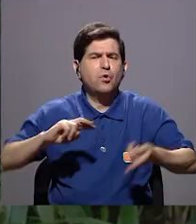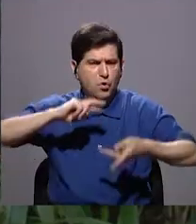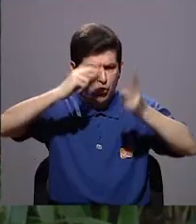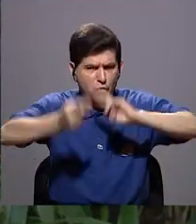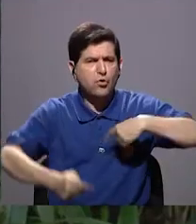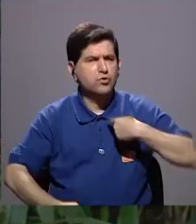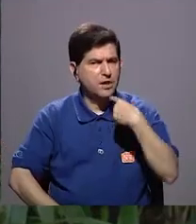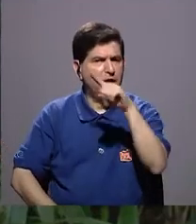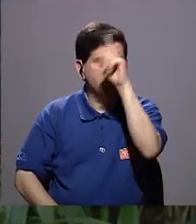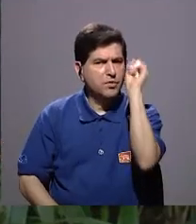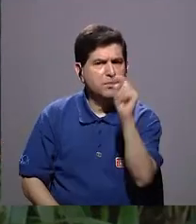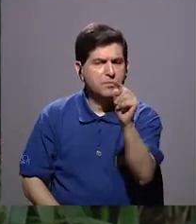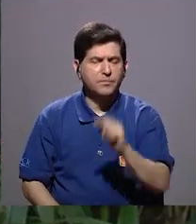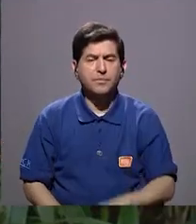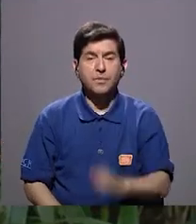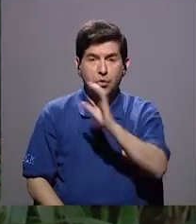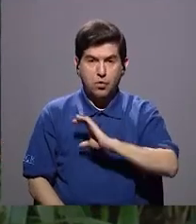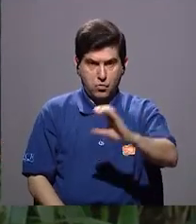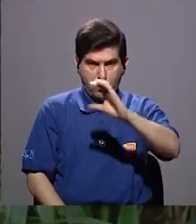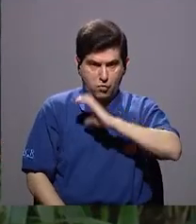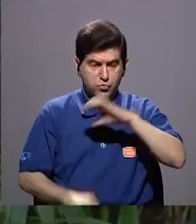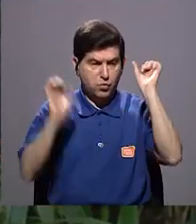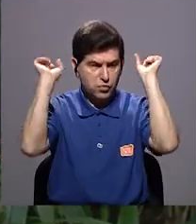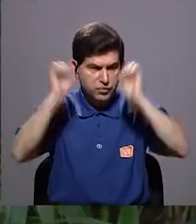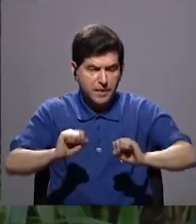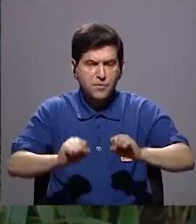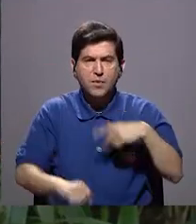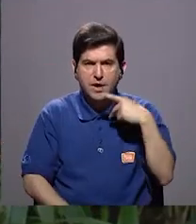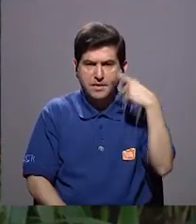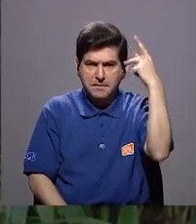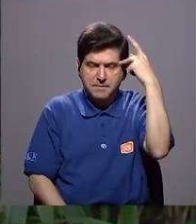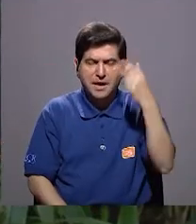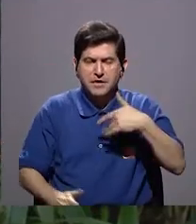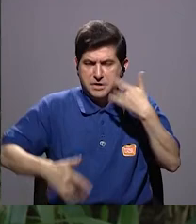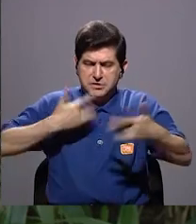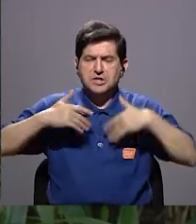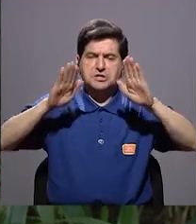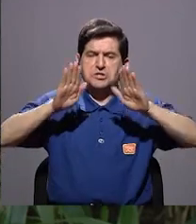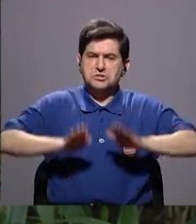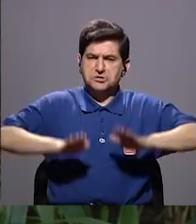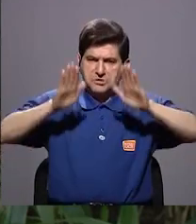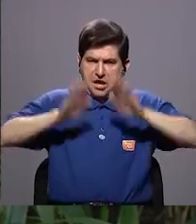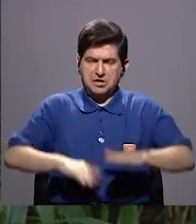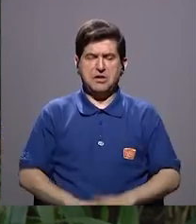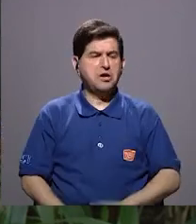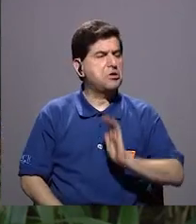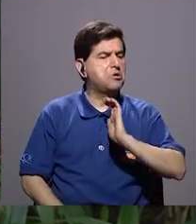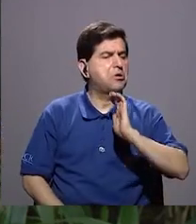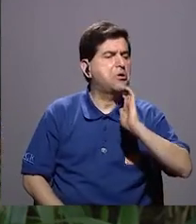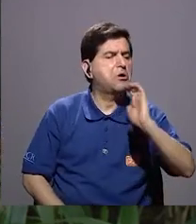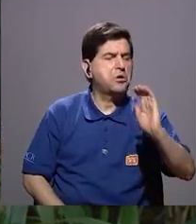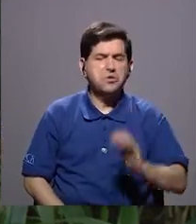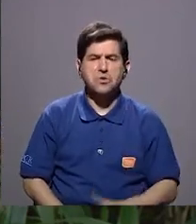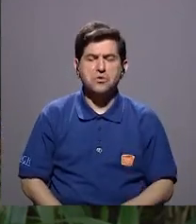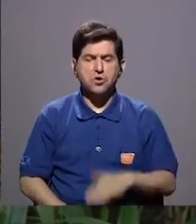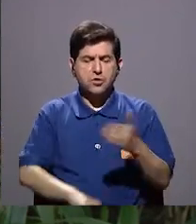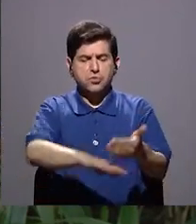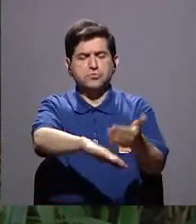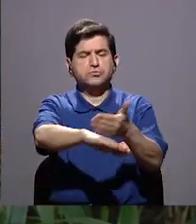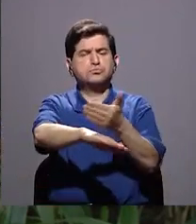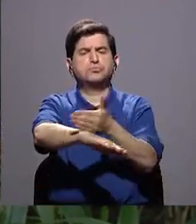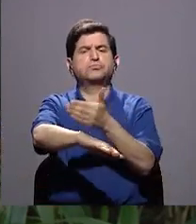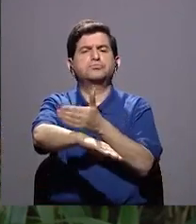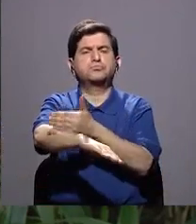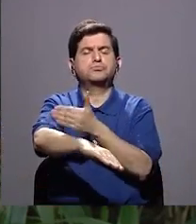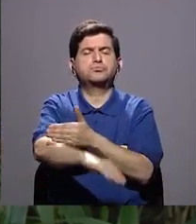contrario. ¿Cuáles son esos comportamientos que le podrían dar a los papás tranquilidad de que su niño o su niña va caminando